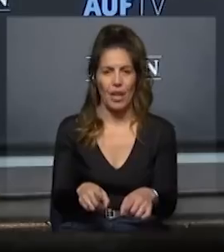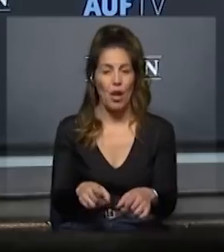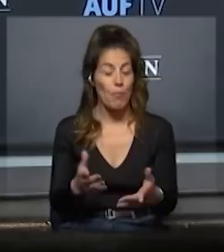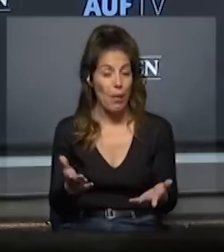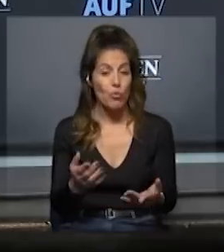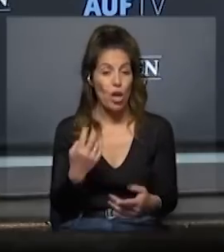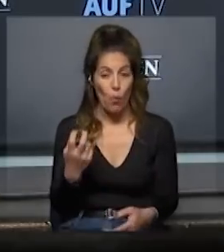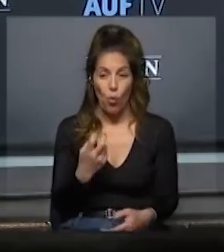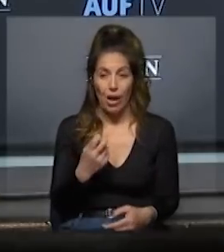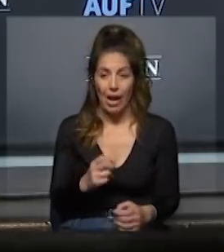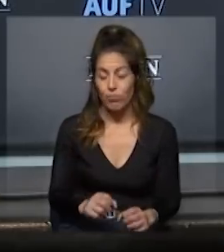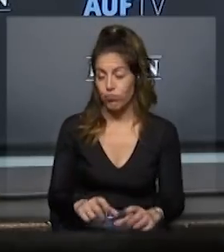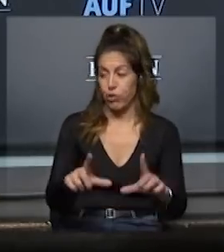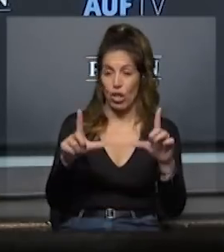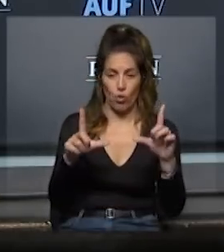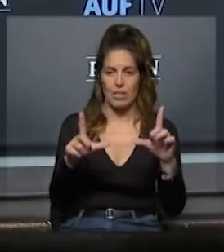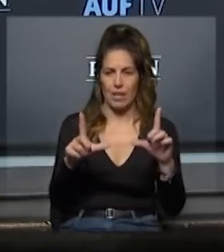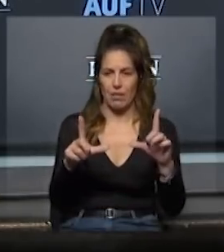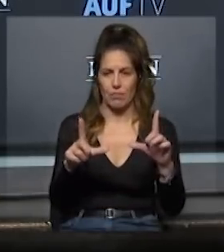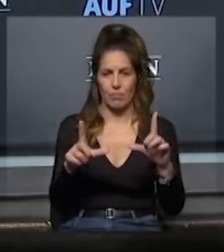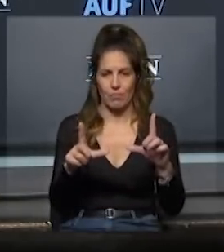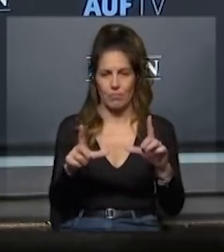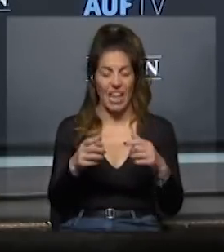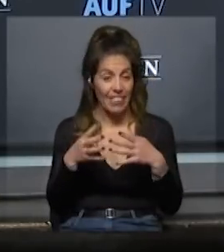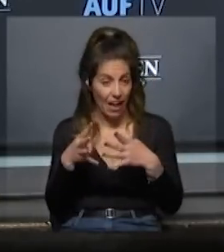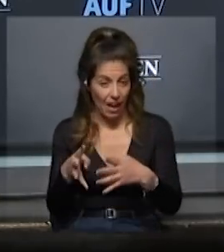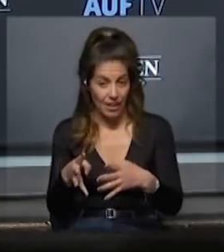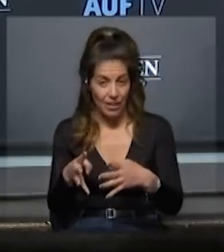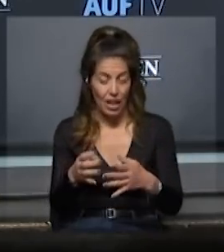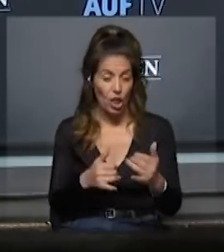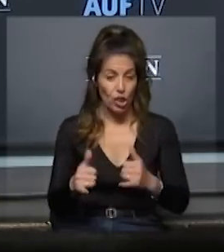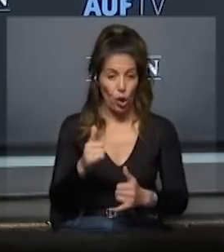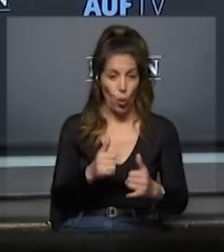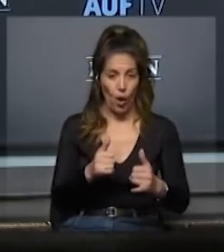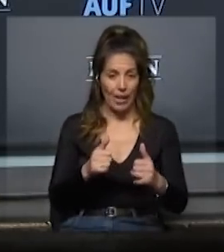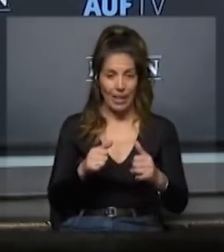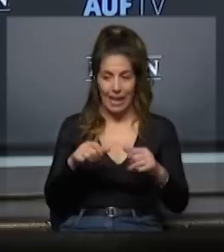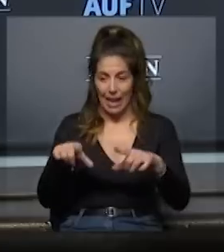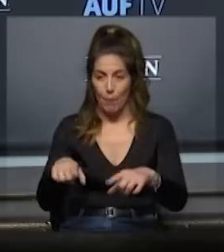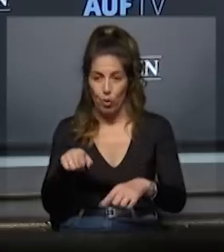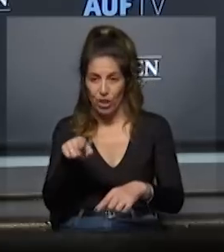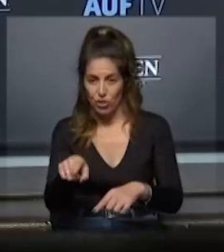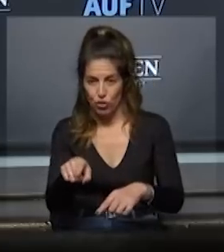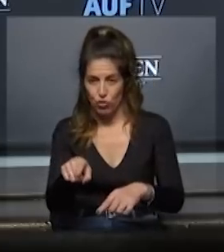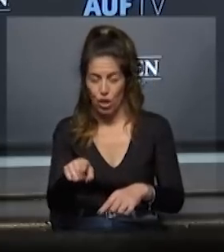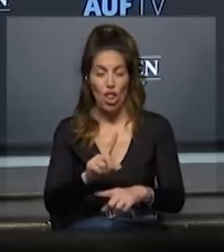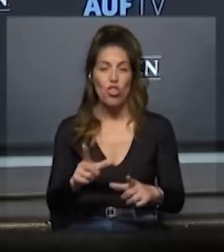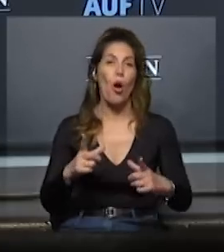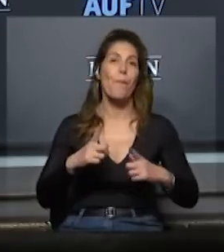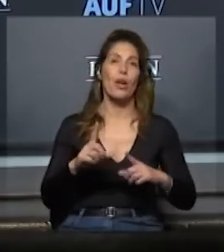tratar de protagonizar de de atacar de jugar en campo rival de no